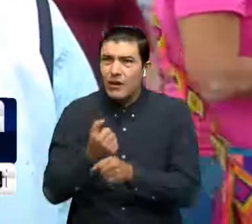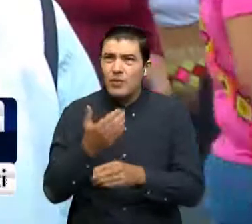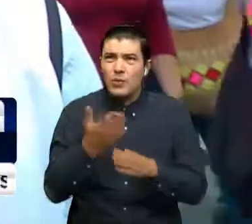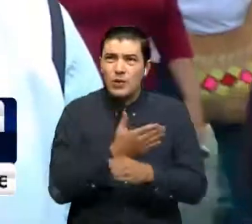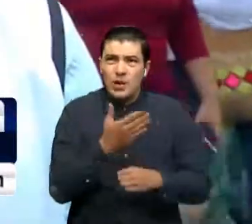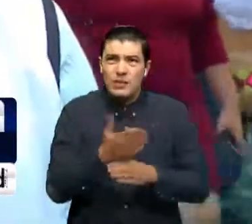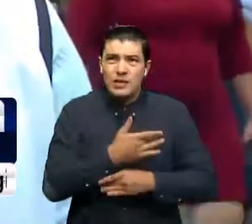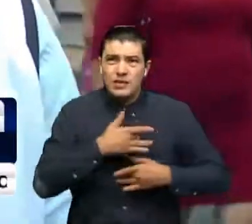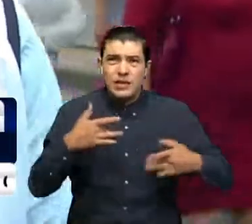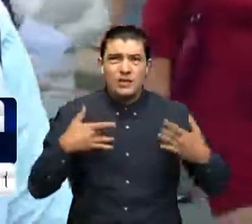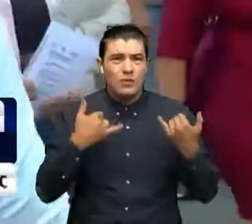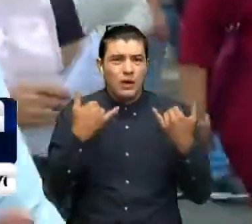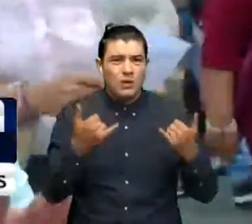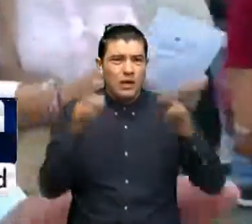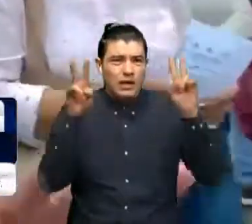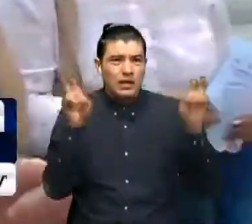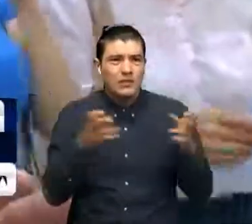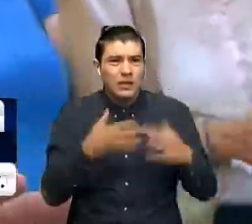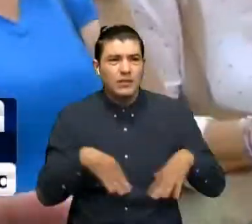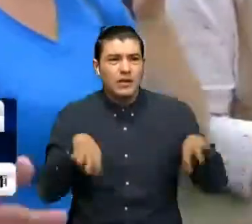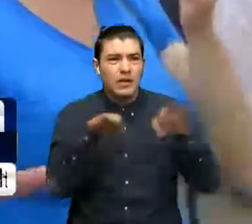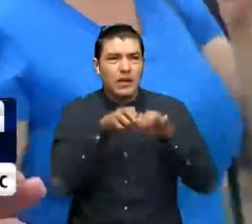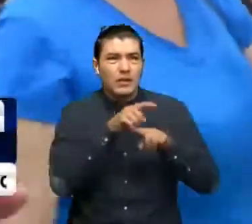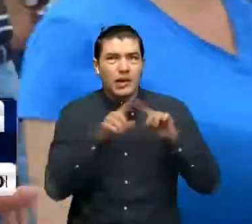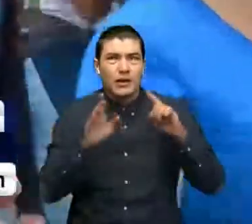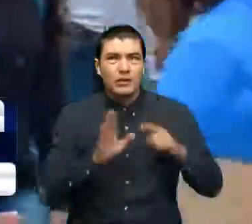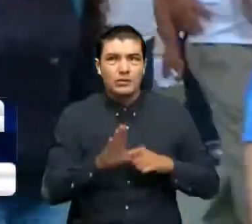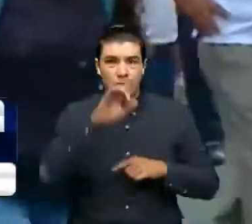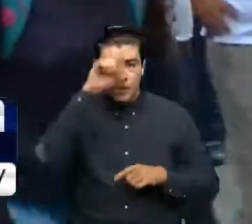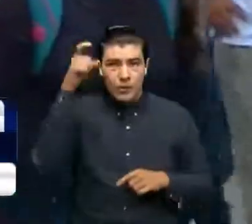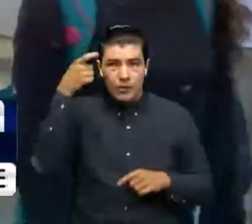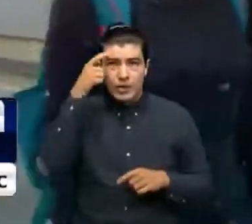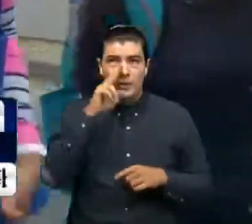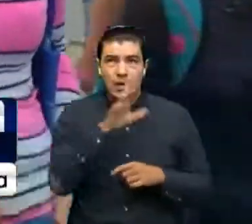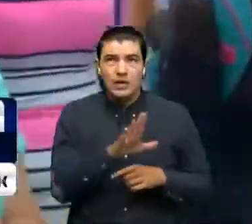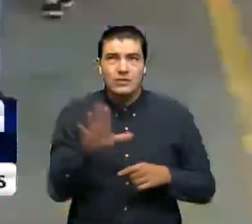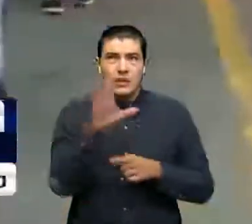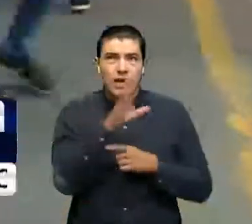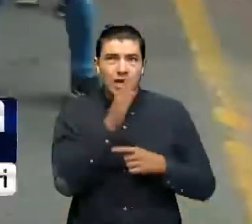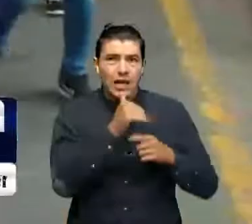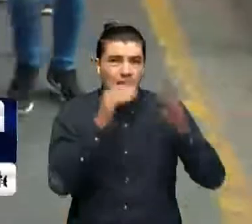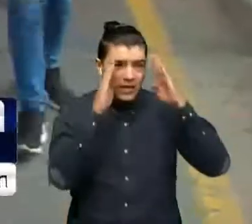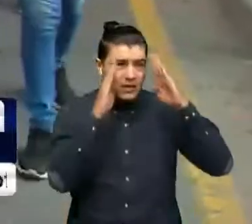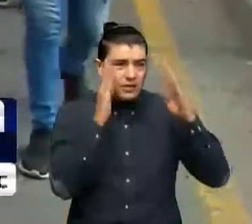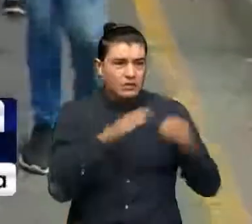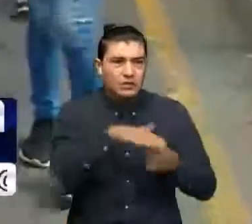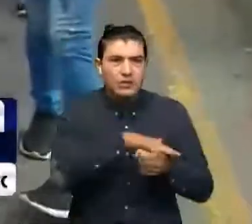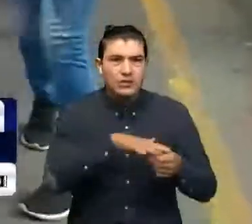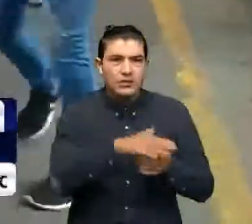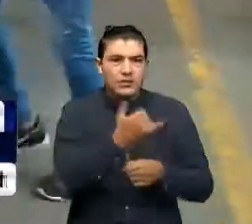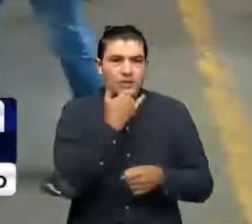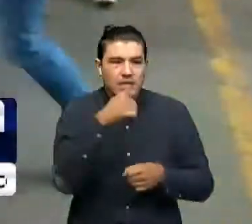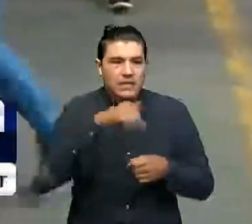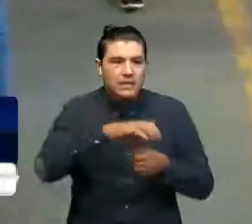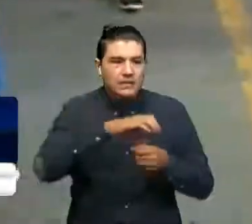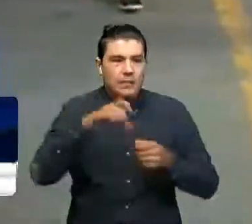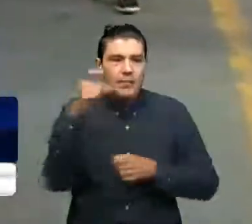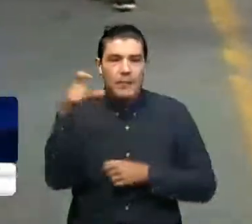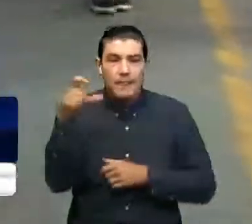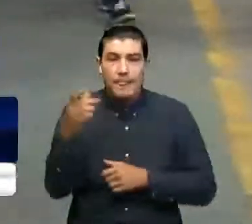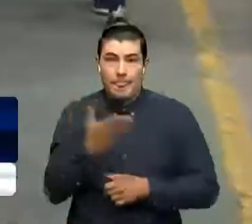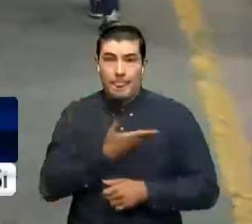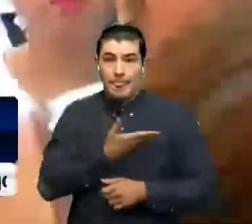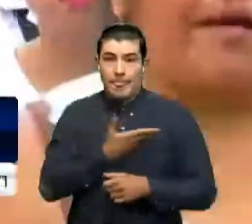temas han sido importantes, pero el gobierno no le ha hecho caso a la situación que se viene presentando en Cúcuta. Las madres